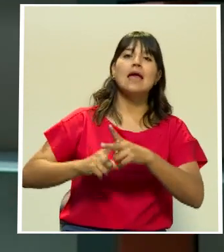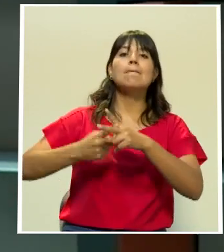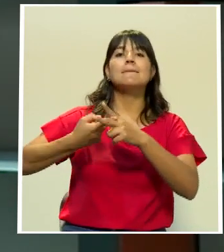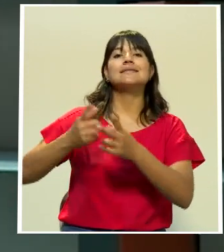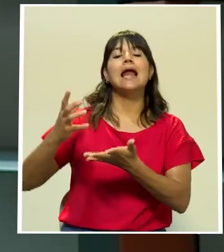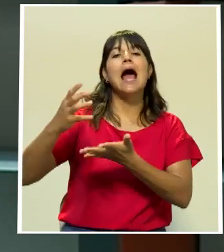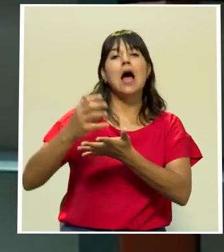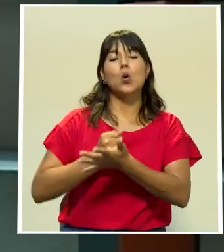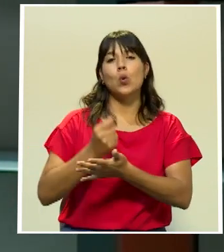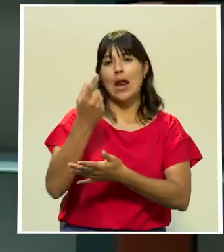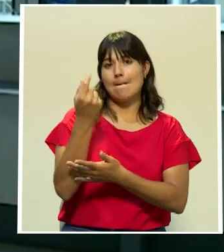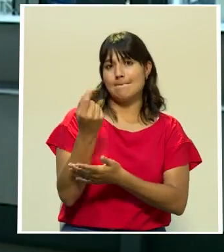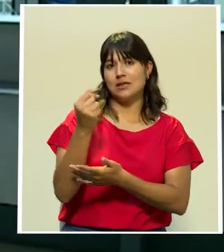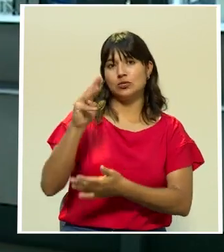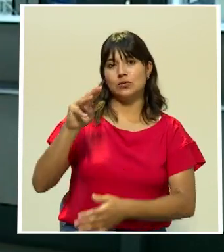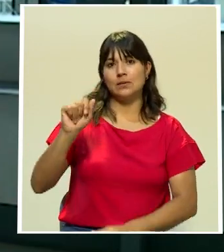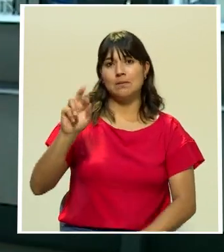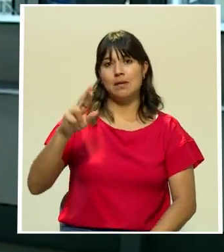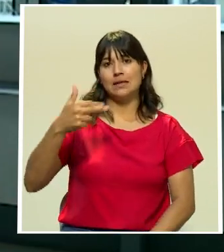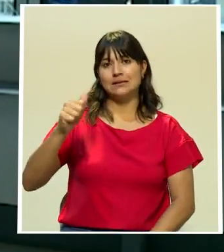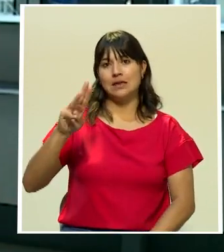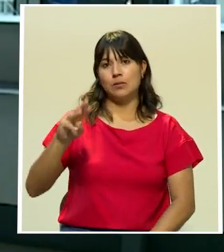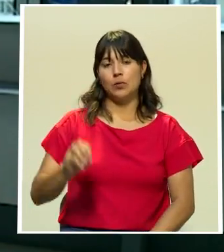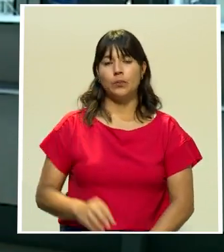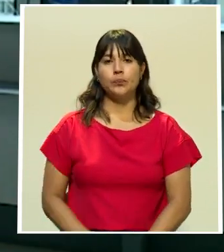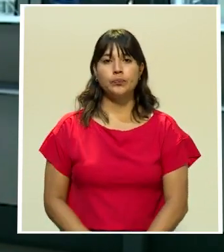derecho de circulación.